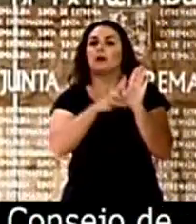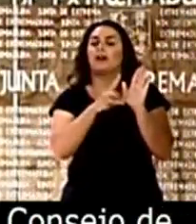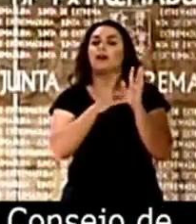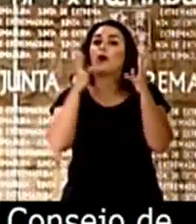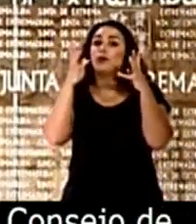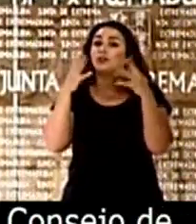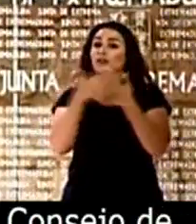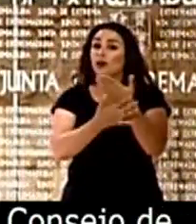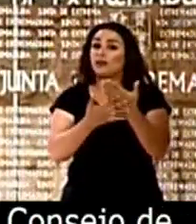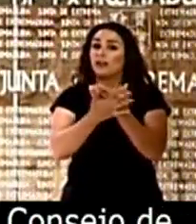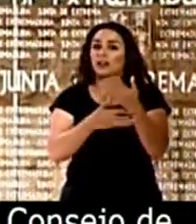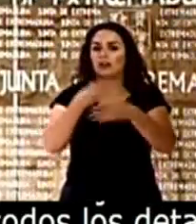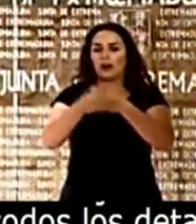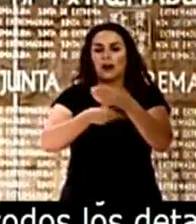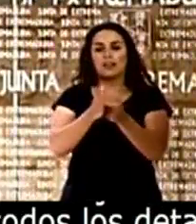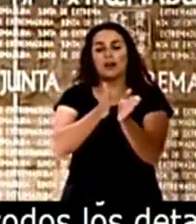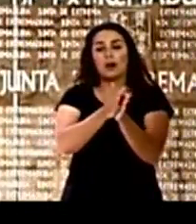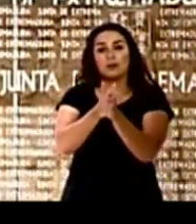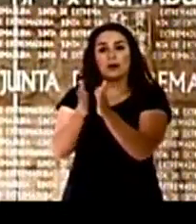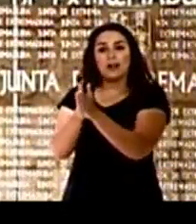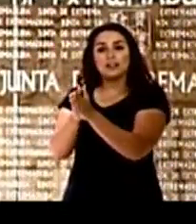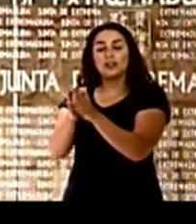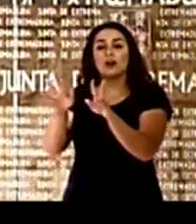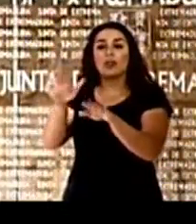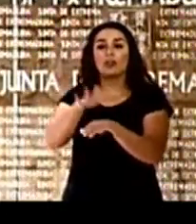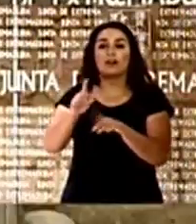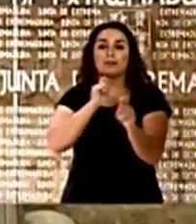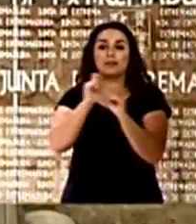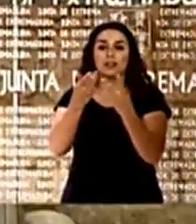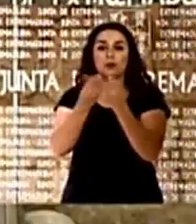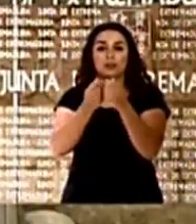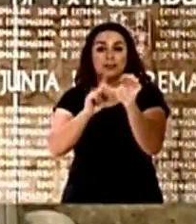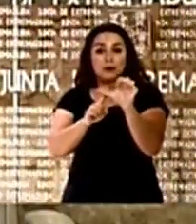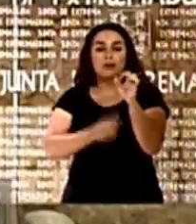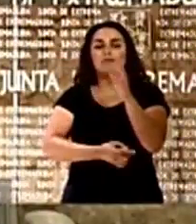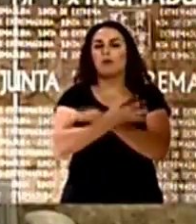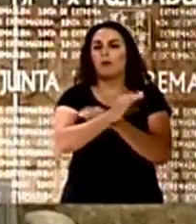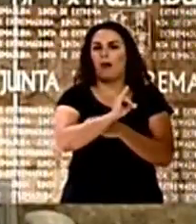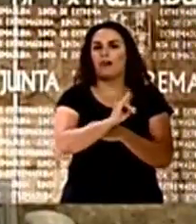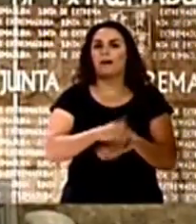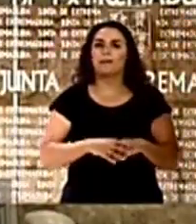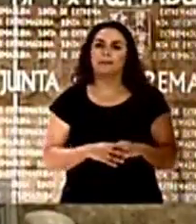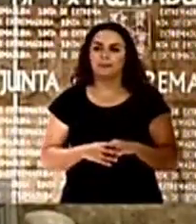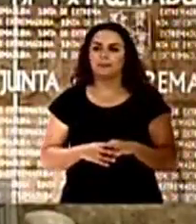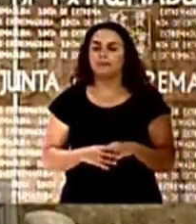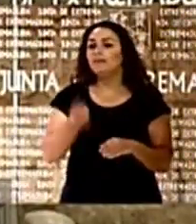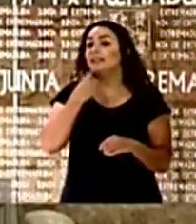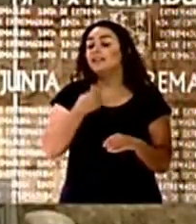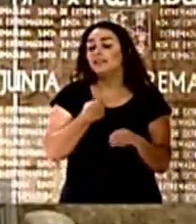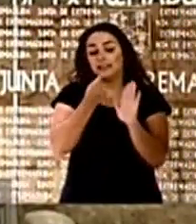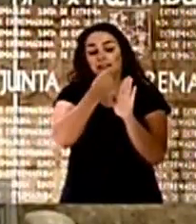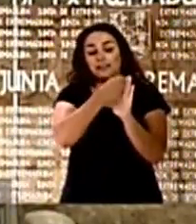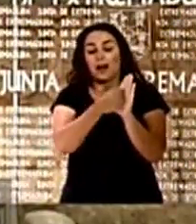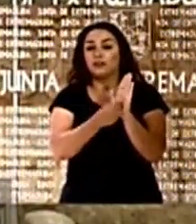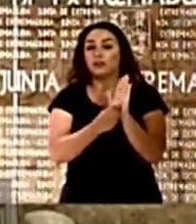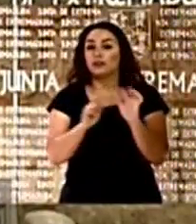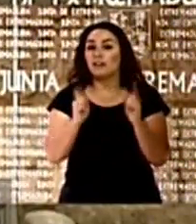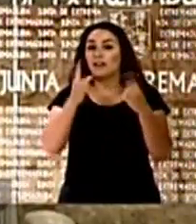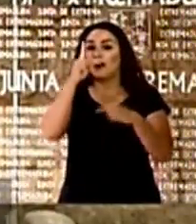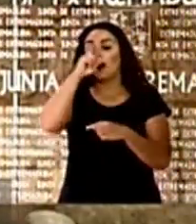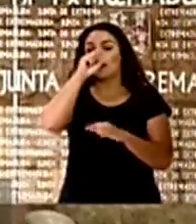realizan los compañeros del Gabinete de Prensa de la Junta de Extremadura. Según los datos oficiales del